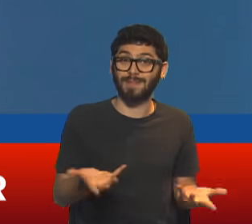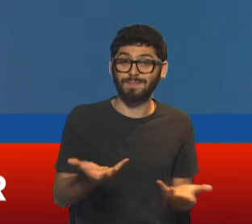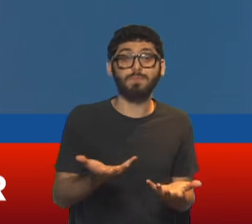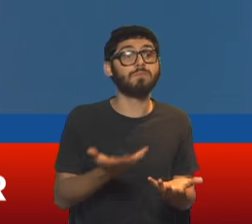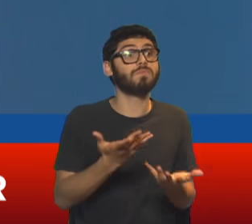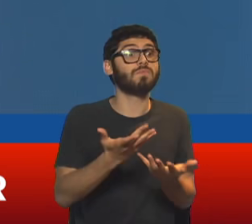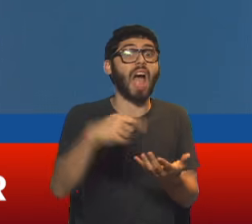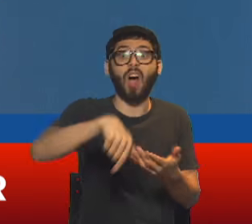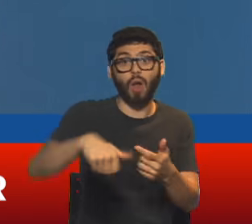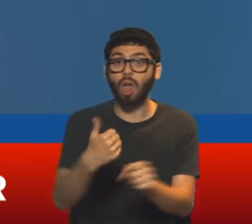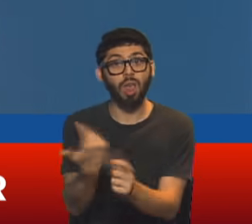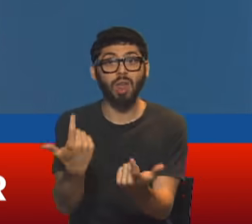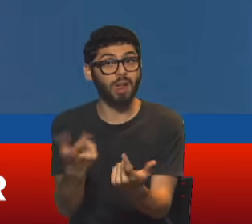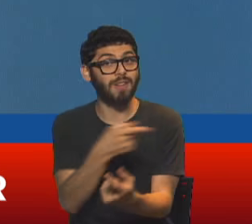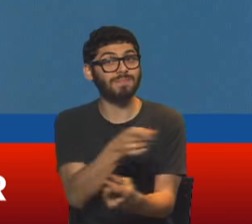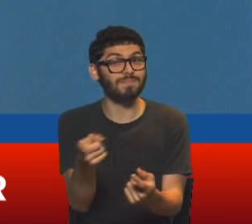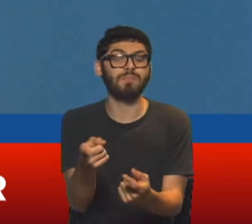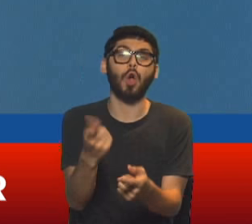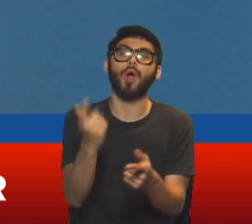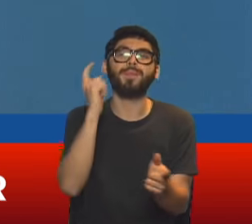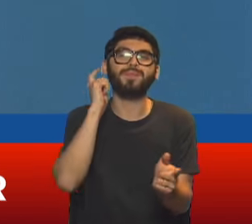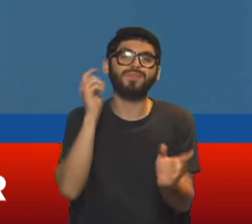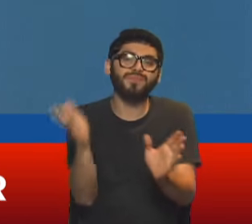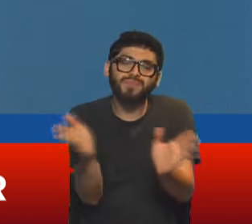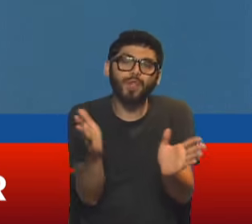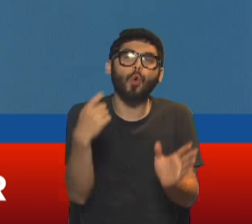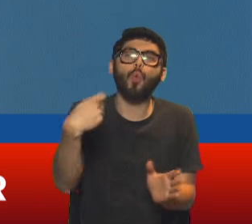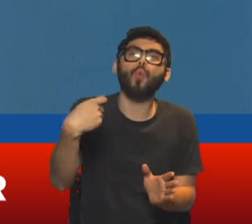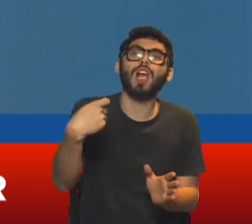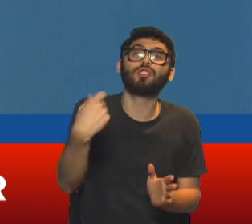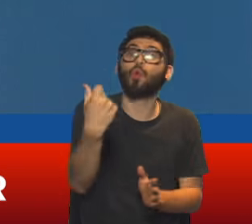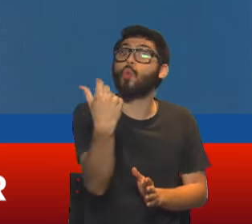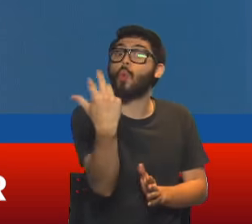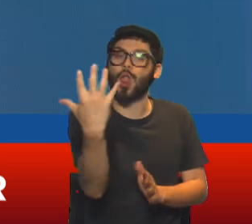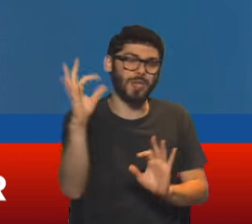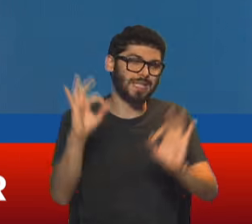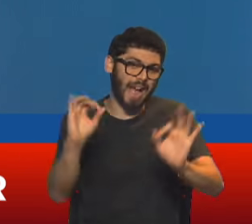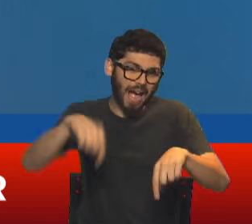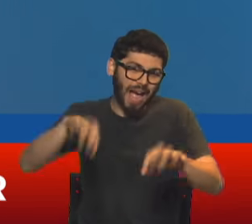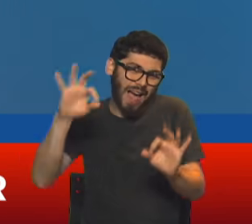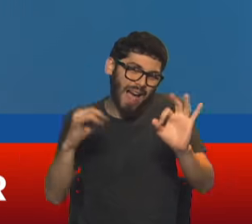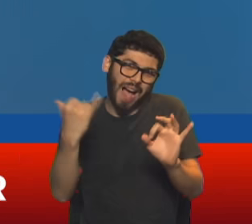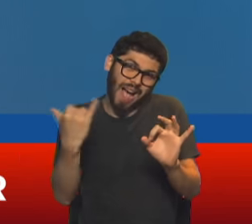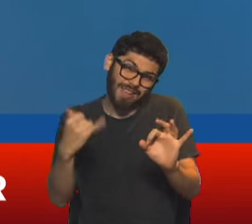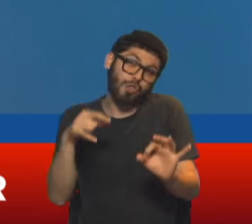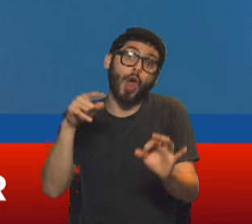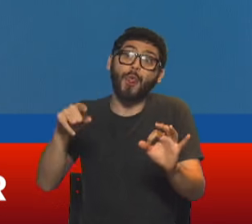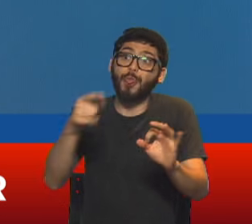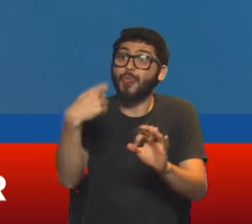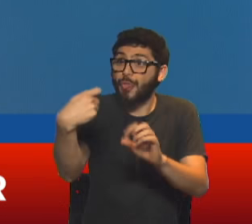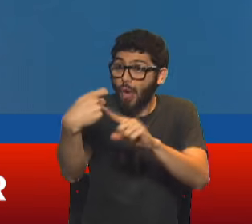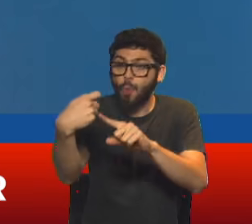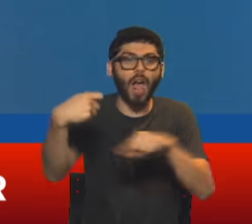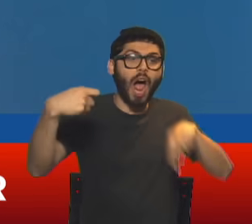de cuál es esa jubilación que es el 80 por ciento de lo que van a cobrar pero lo van a cobrar 80 por ciento pero cuando